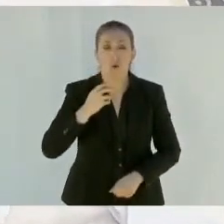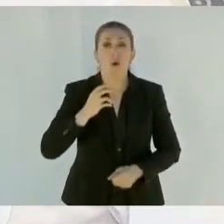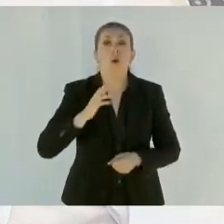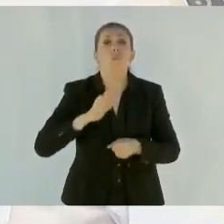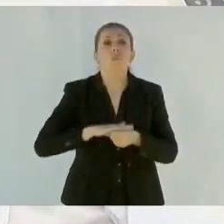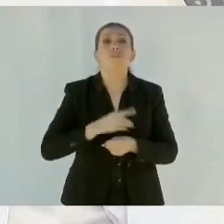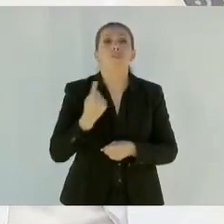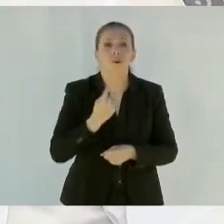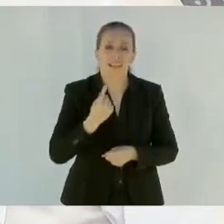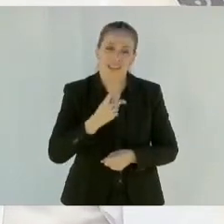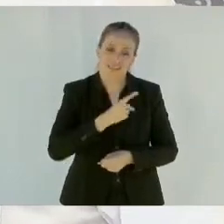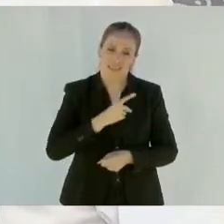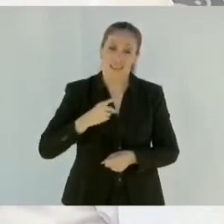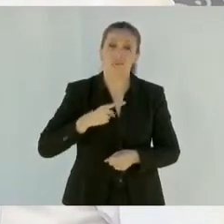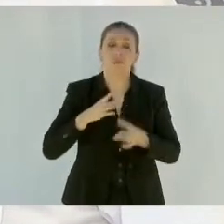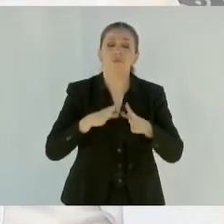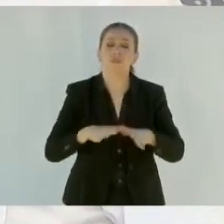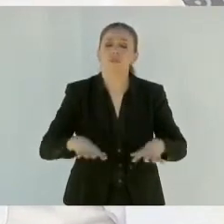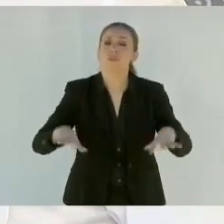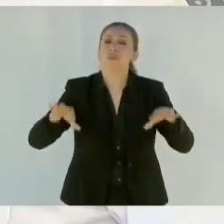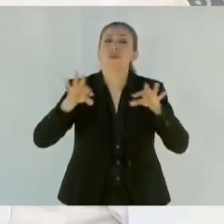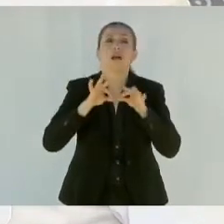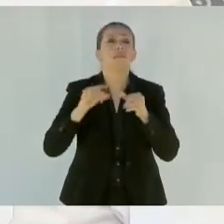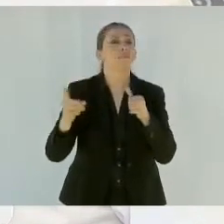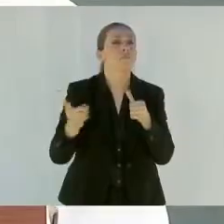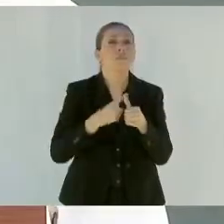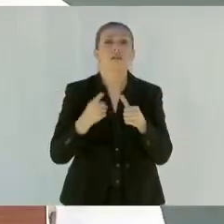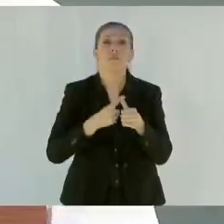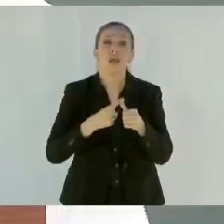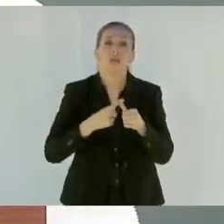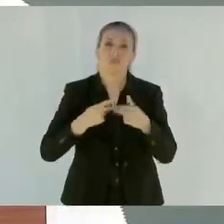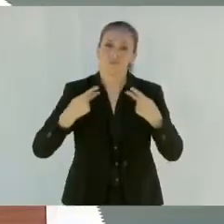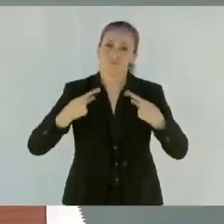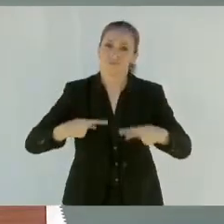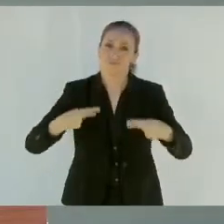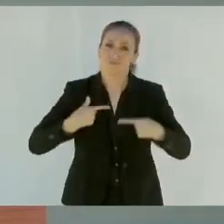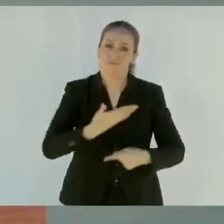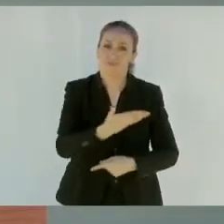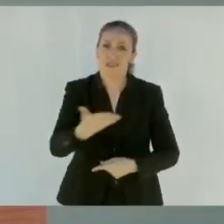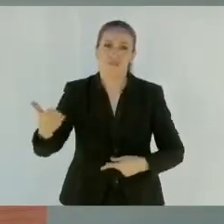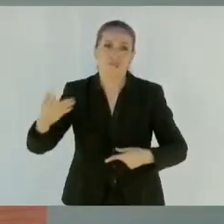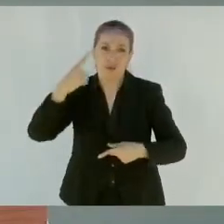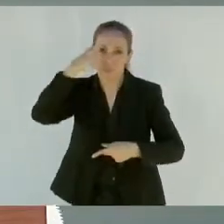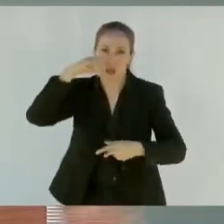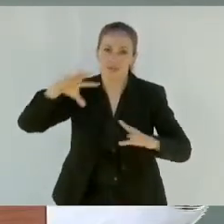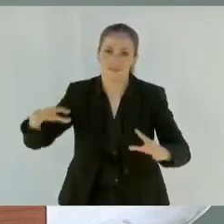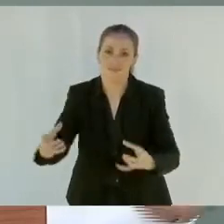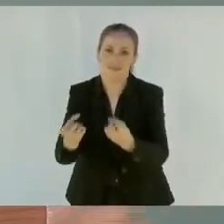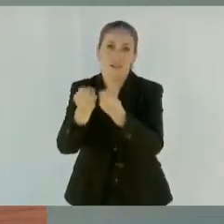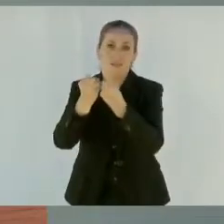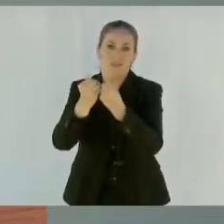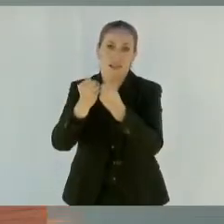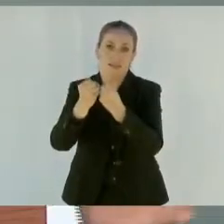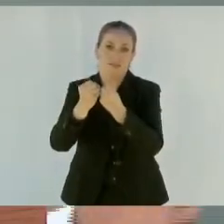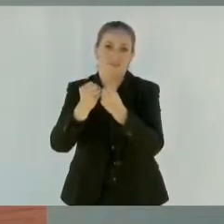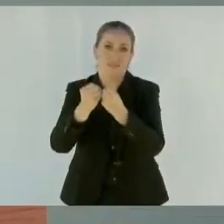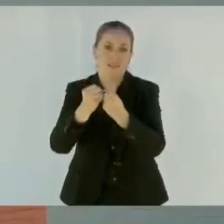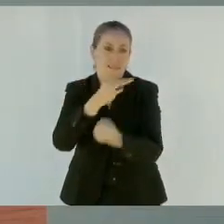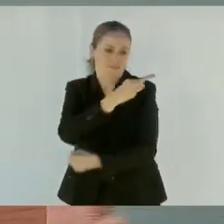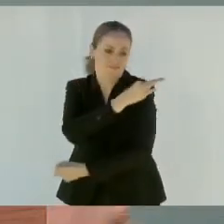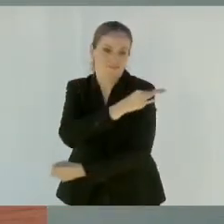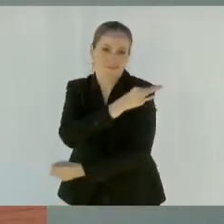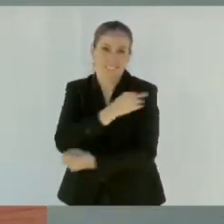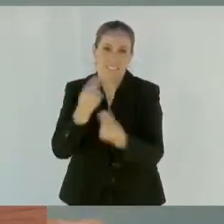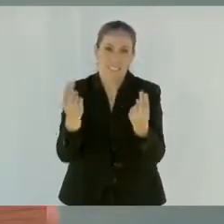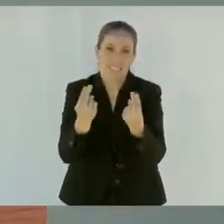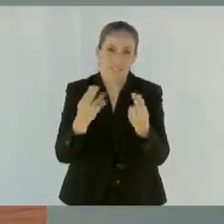por medio la ética, el humanismo. Por eso decidimos, a ver, todos